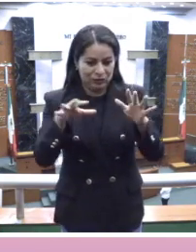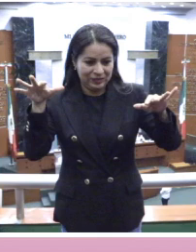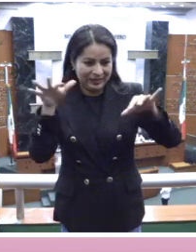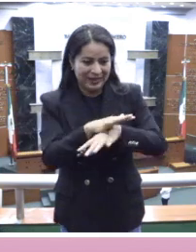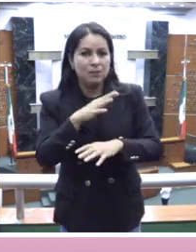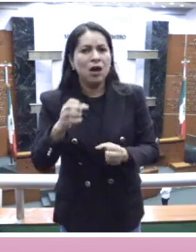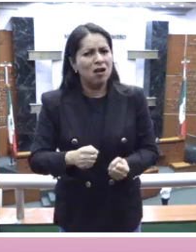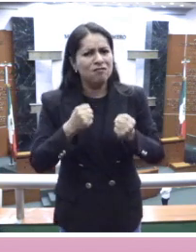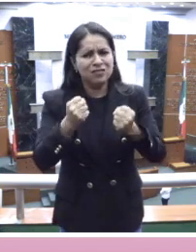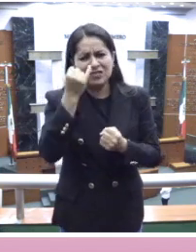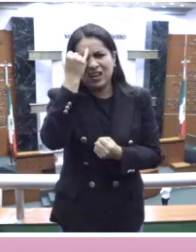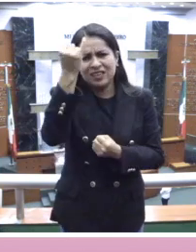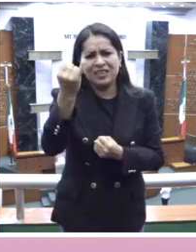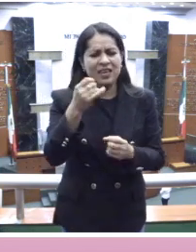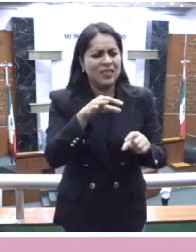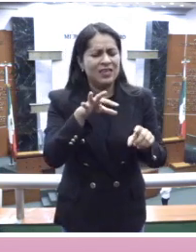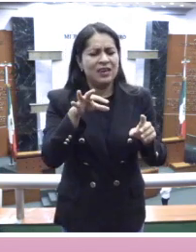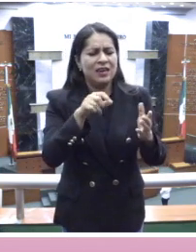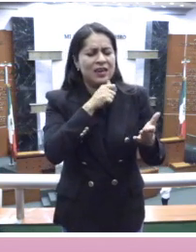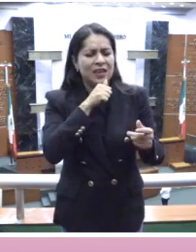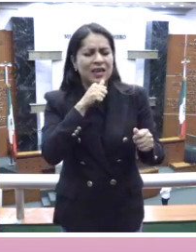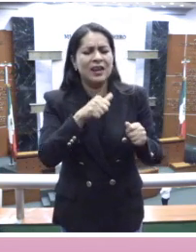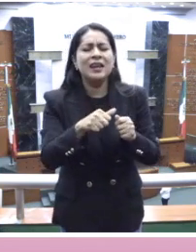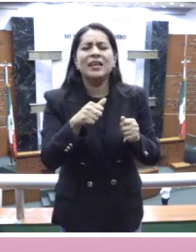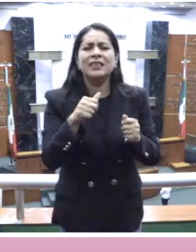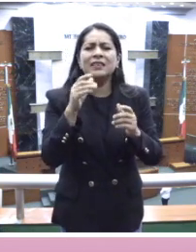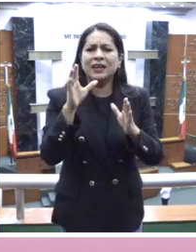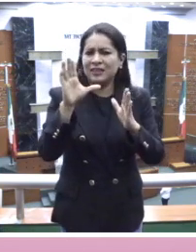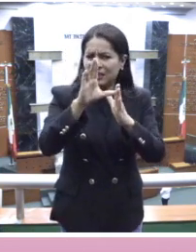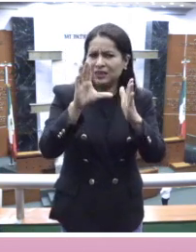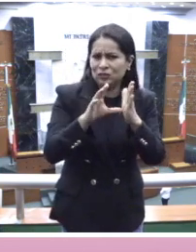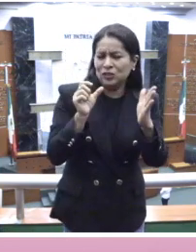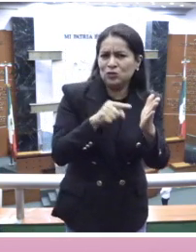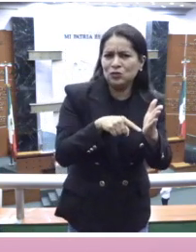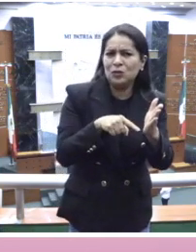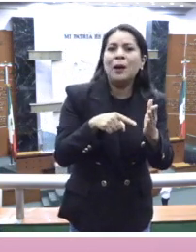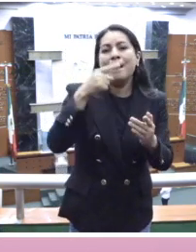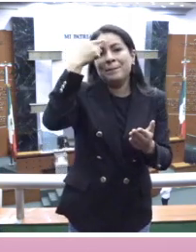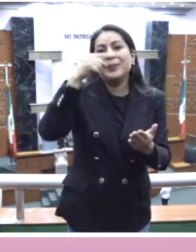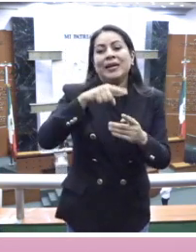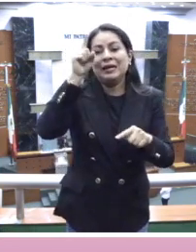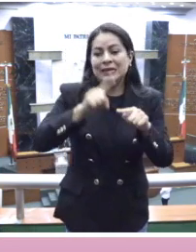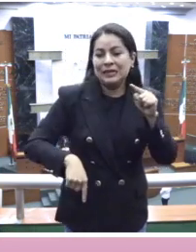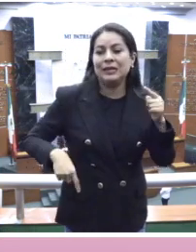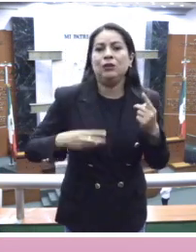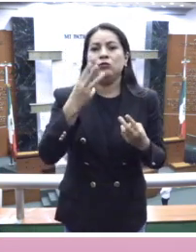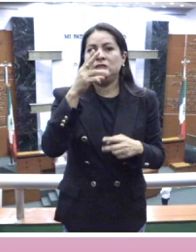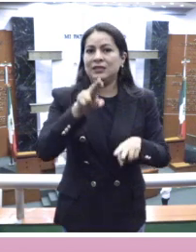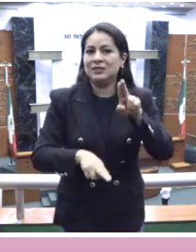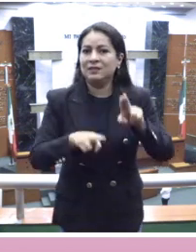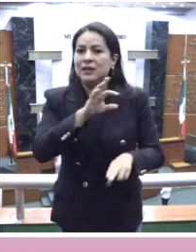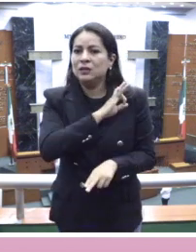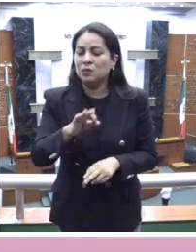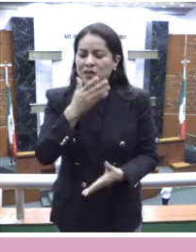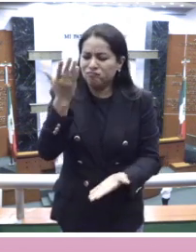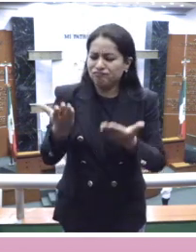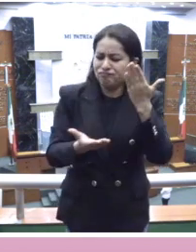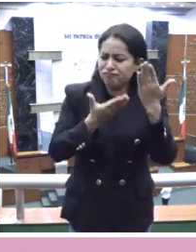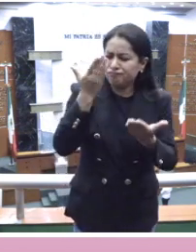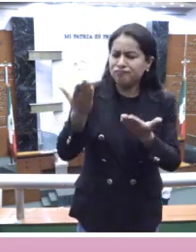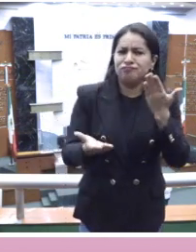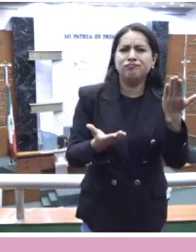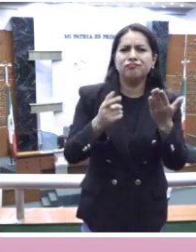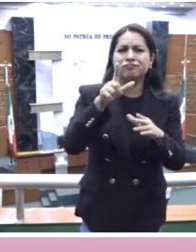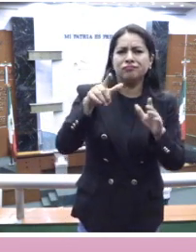idea del texto original del Poder Constituyente, para evitar que los poderes constituidos puedan revisar el contenido de